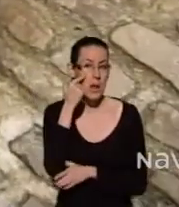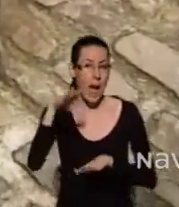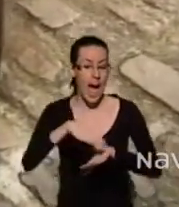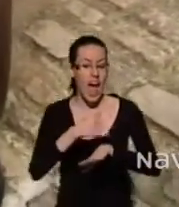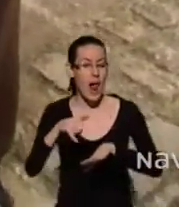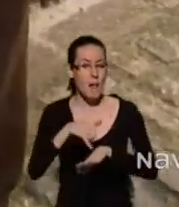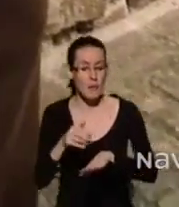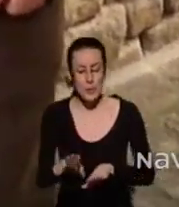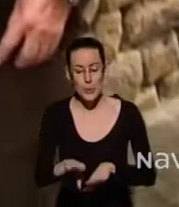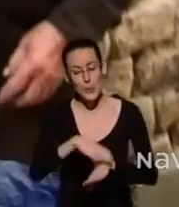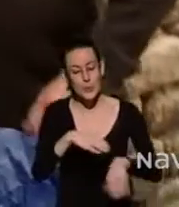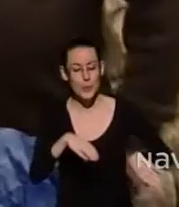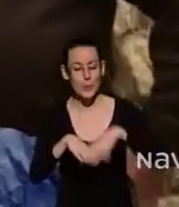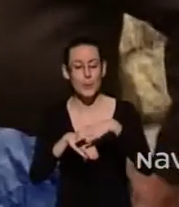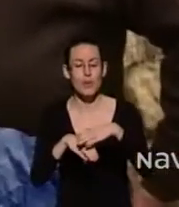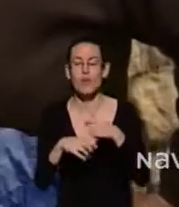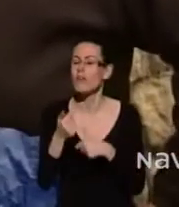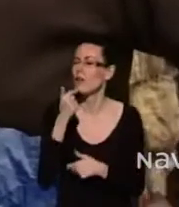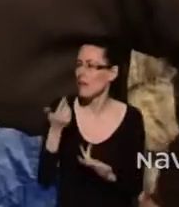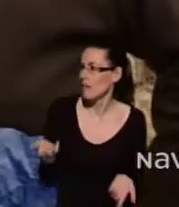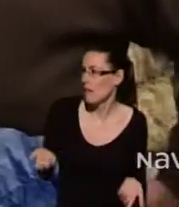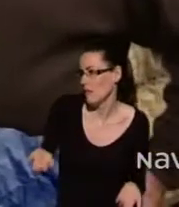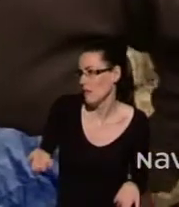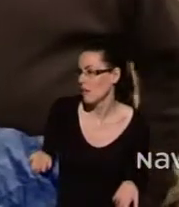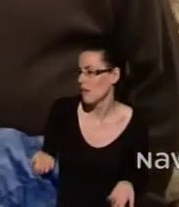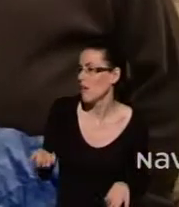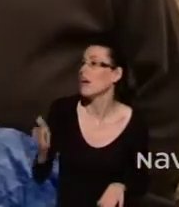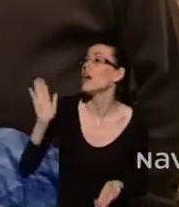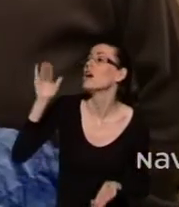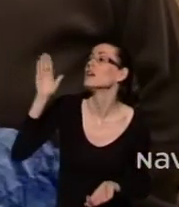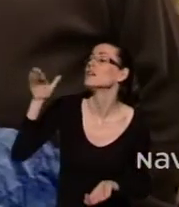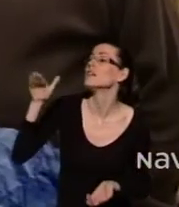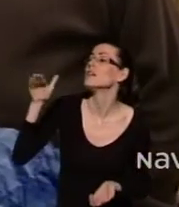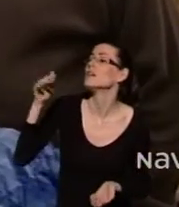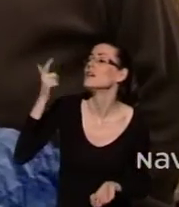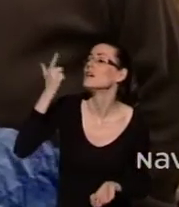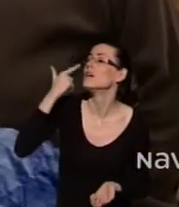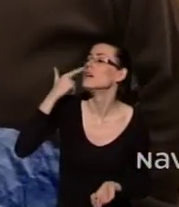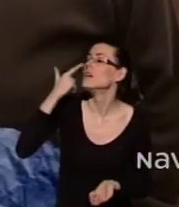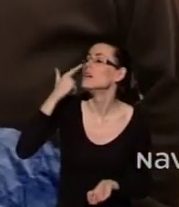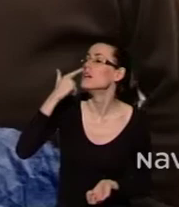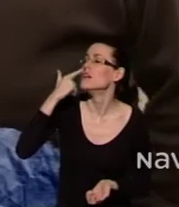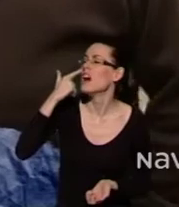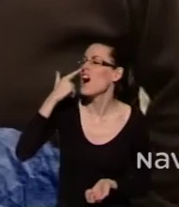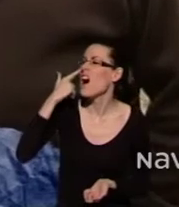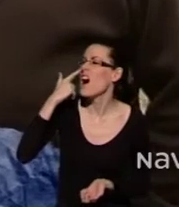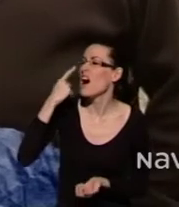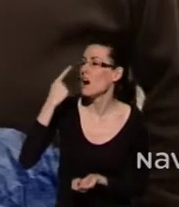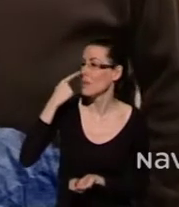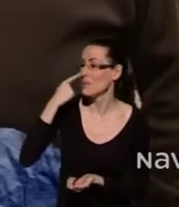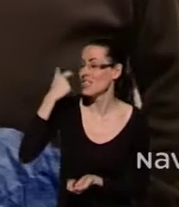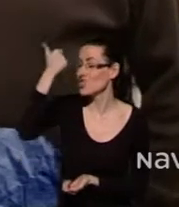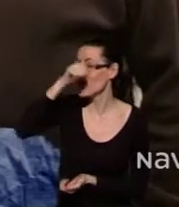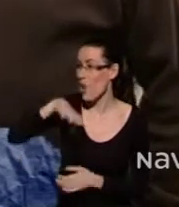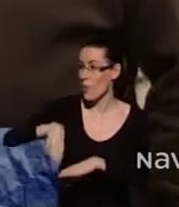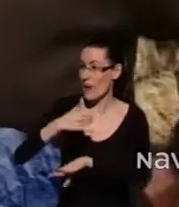dice a la dependienta, oiga, ¿ha visto usted correr a un hombre con alpargatas nuevas? Dice,